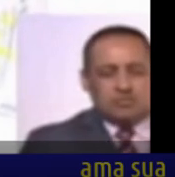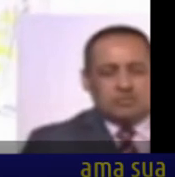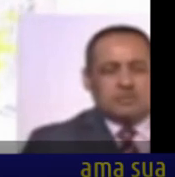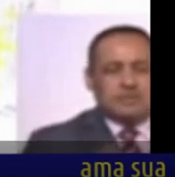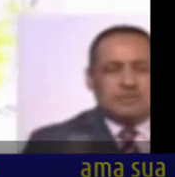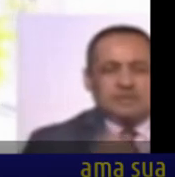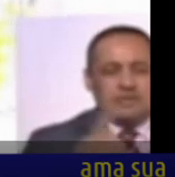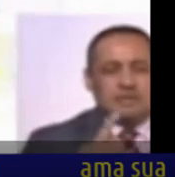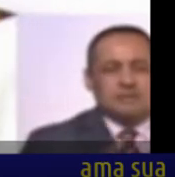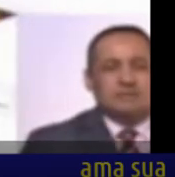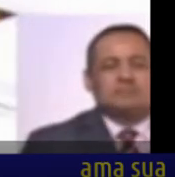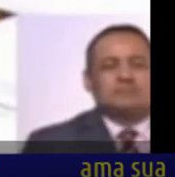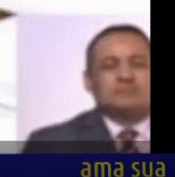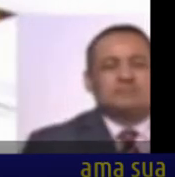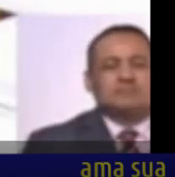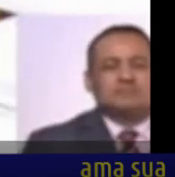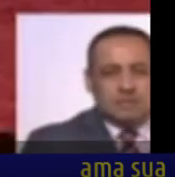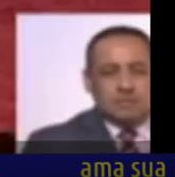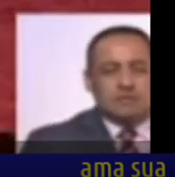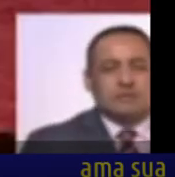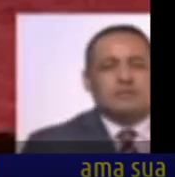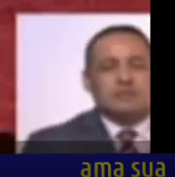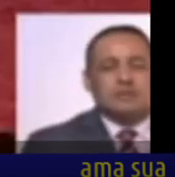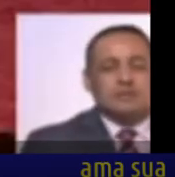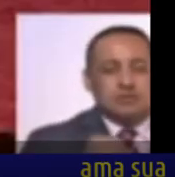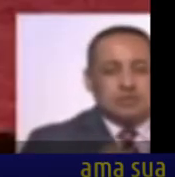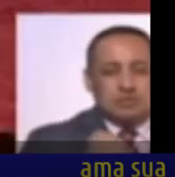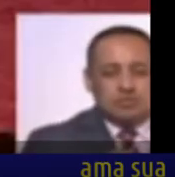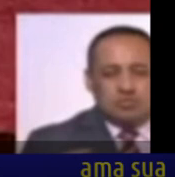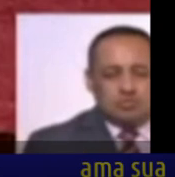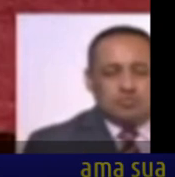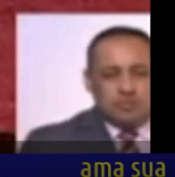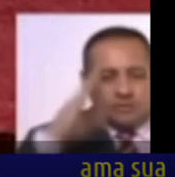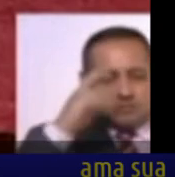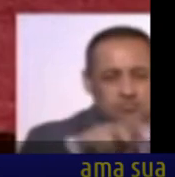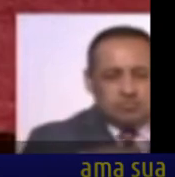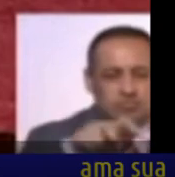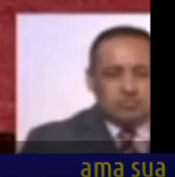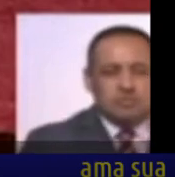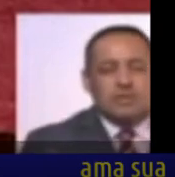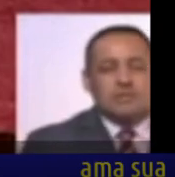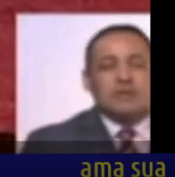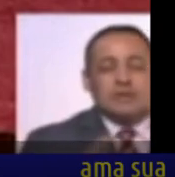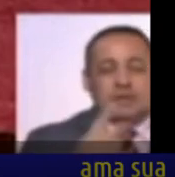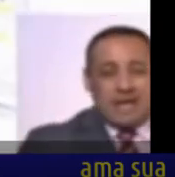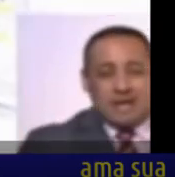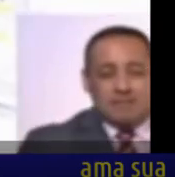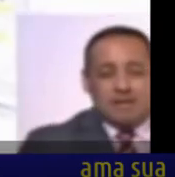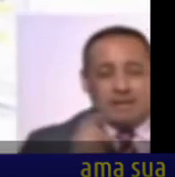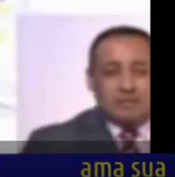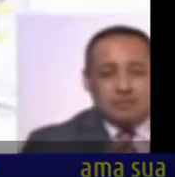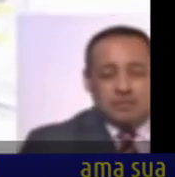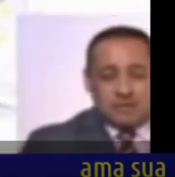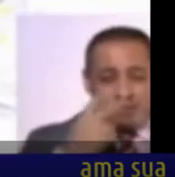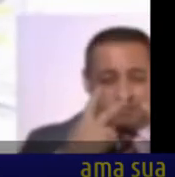de las principales demandas de los manifestantes que aún se mantienen en las calles de varias ciudades peruanas. Recordemos que